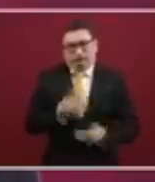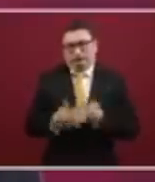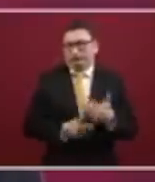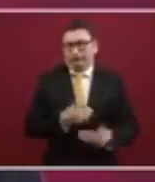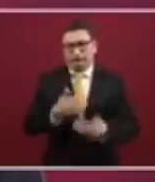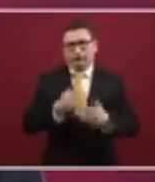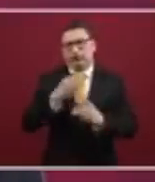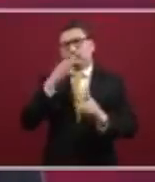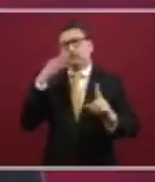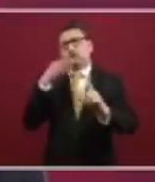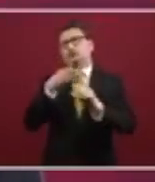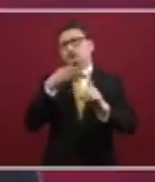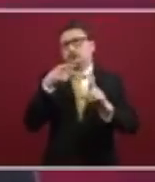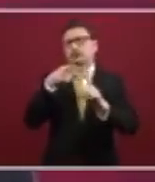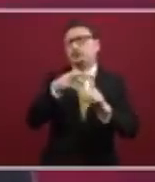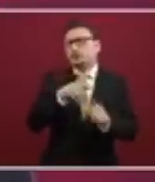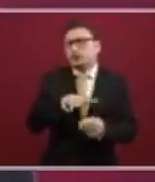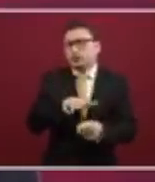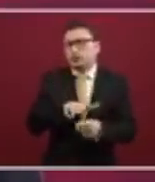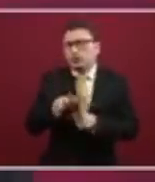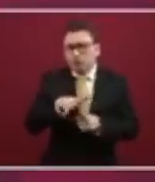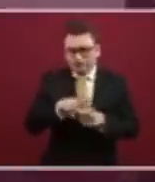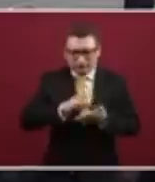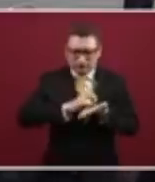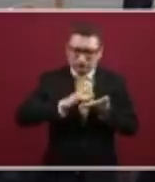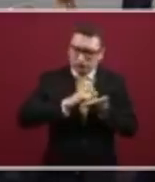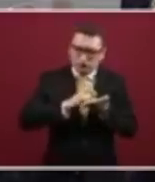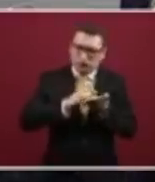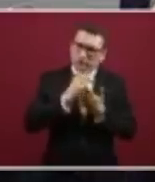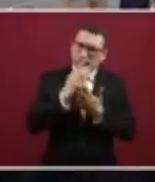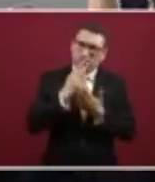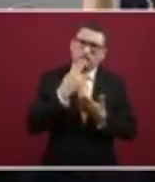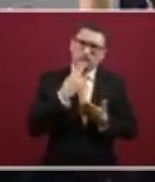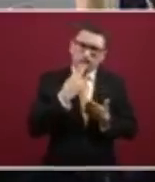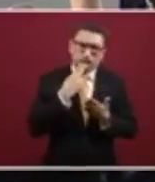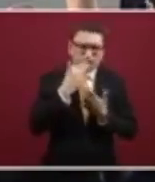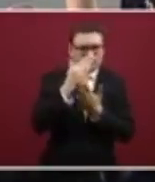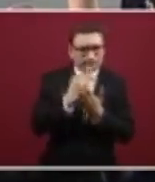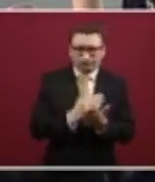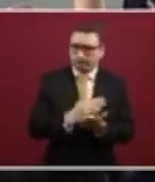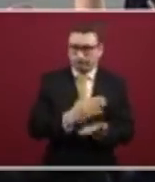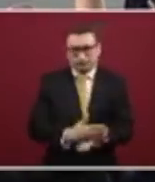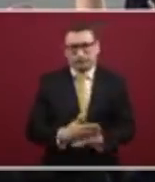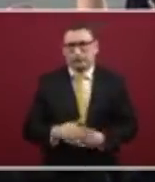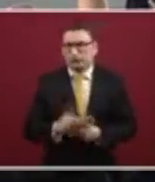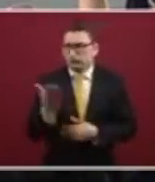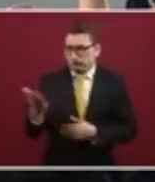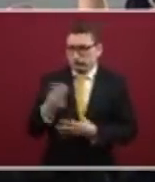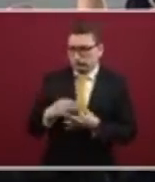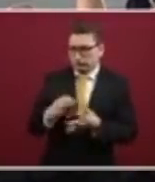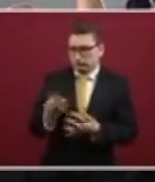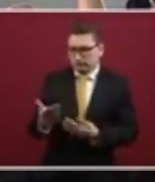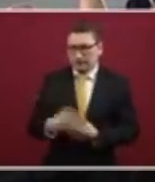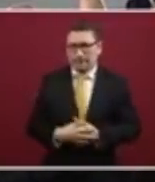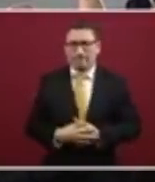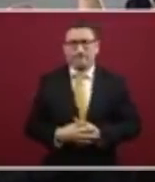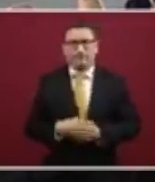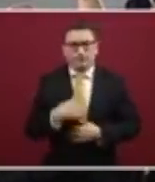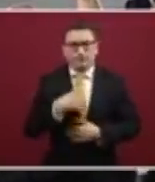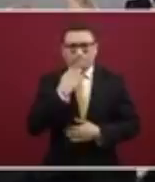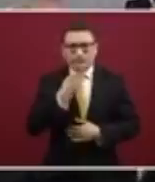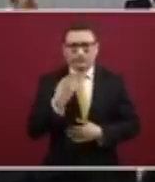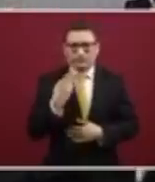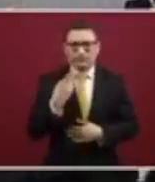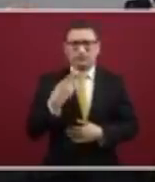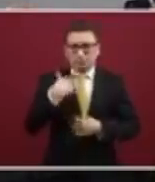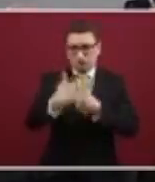el propósito de disminuir el consumo. Pero no sé si tú tienes algo también. Sí, nada más señalar, como se va a explicar